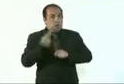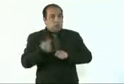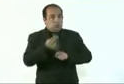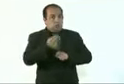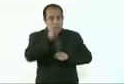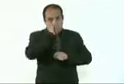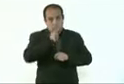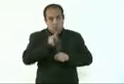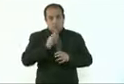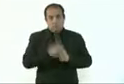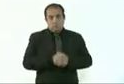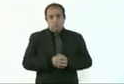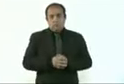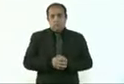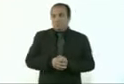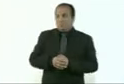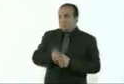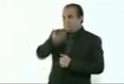Pues no sé.